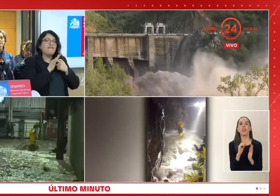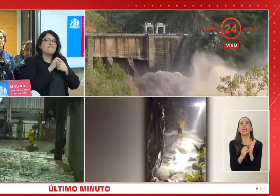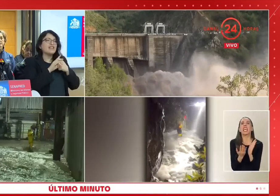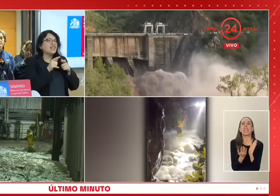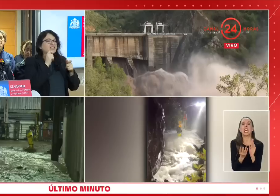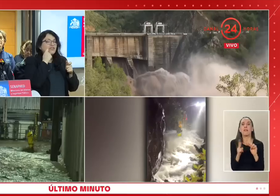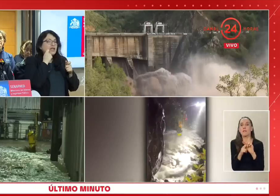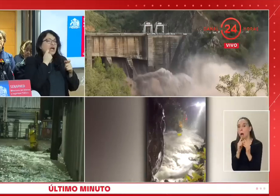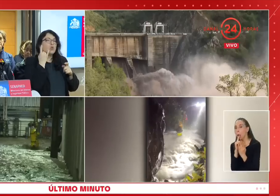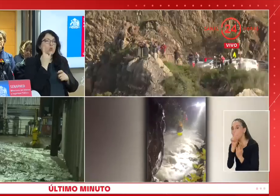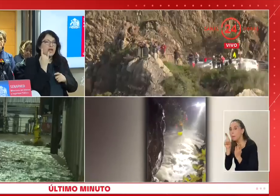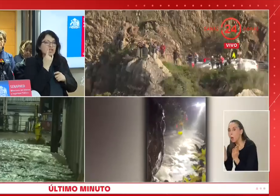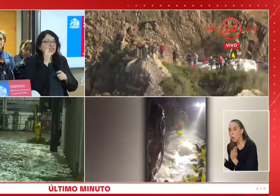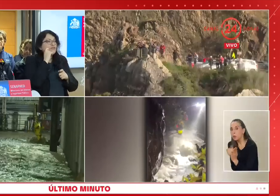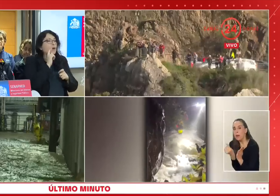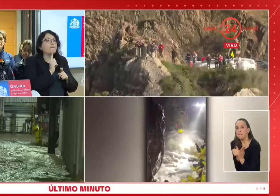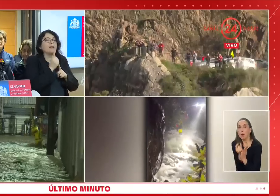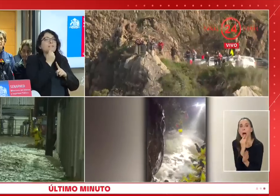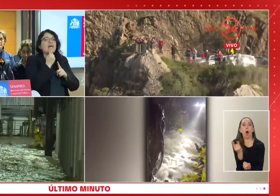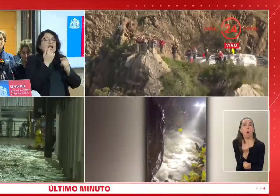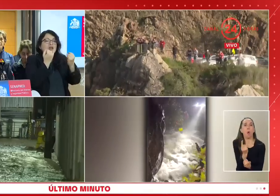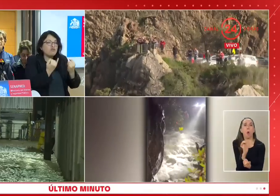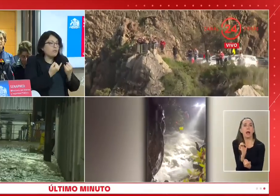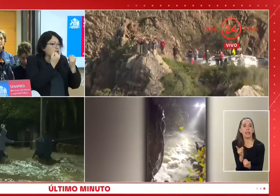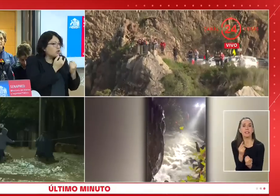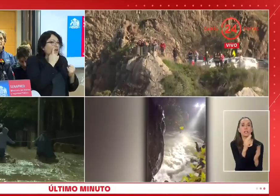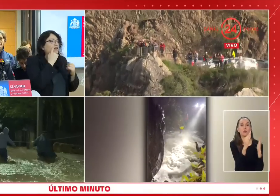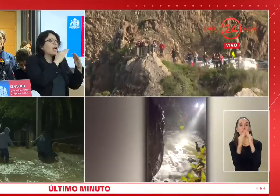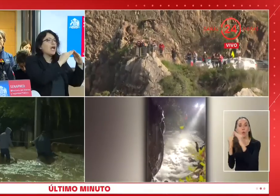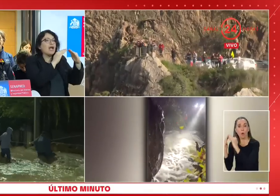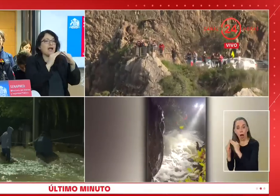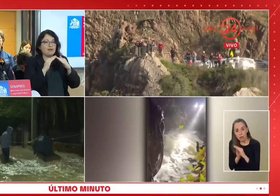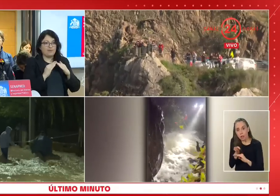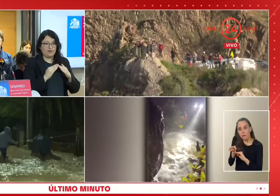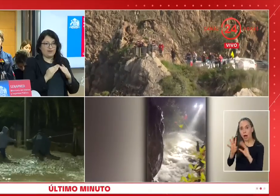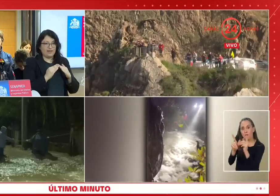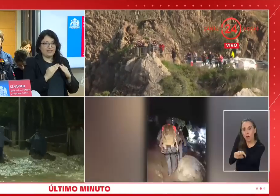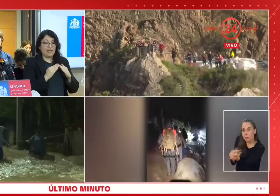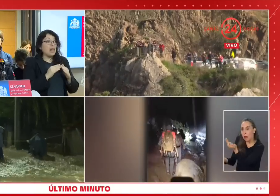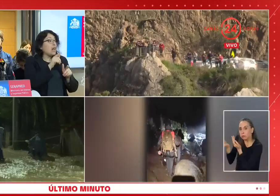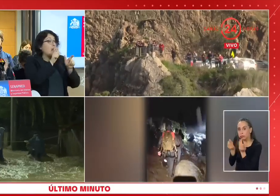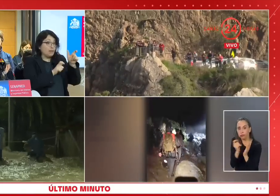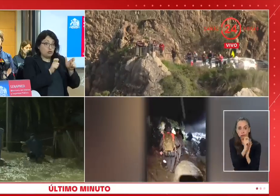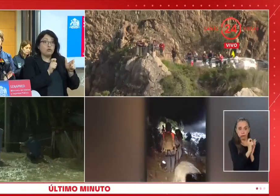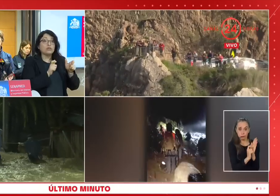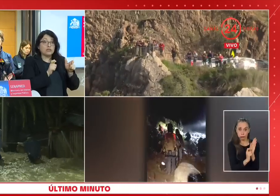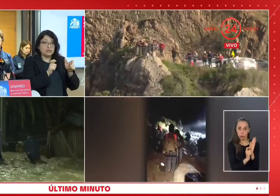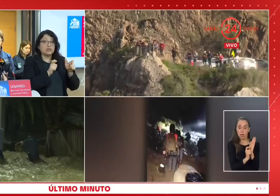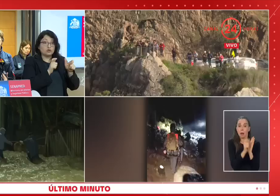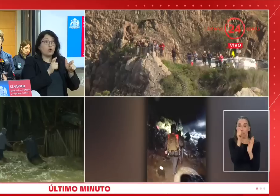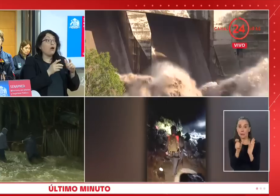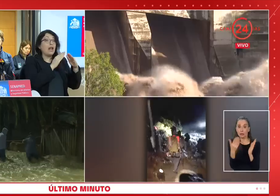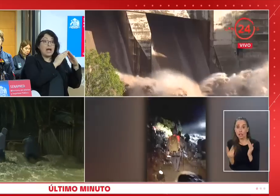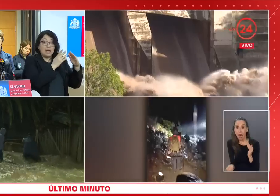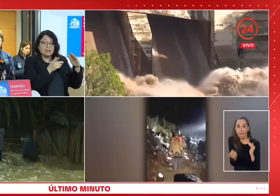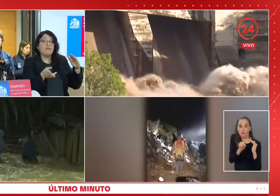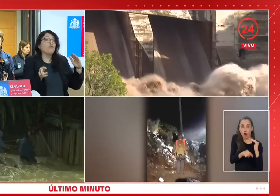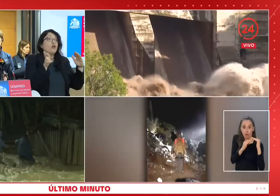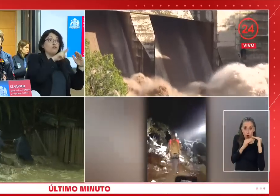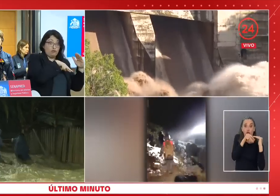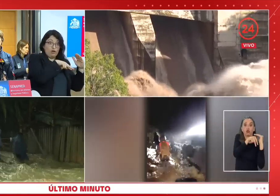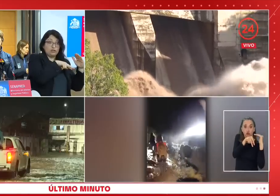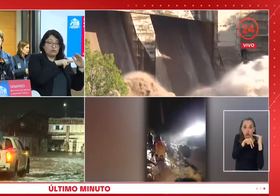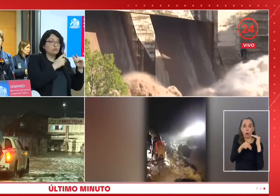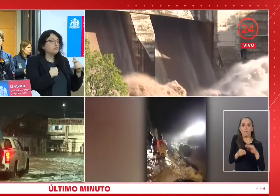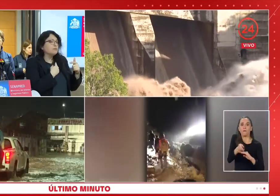emergencia que es un primer levantamiento que se hacen los hogares las personas tienen por lo tanto que haber vuelto a sus casas para poder